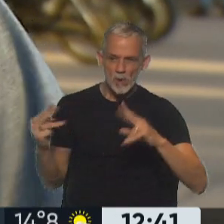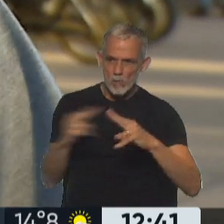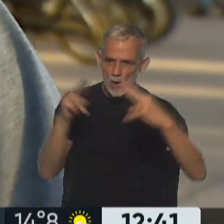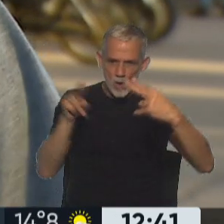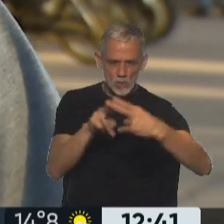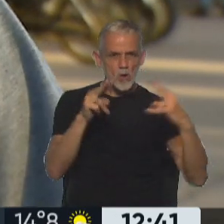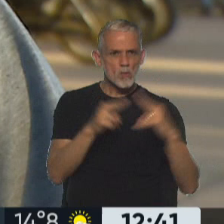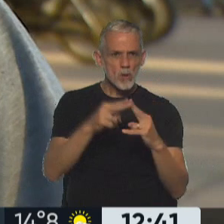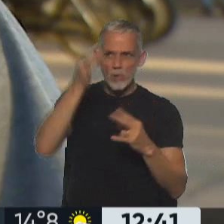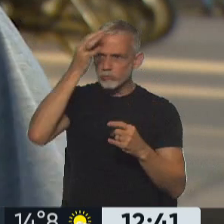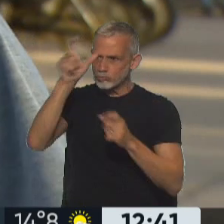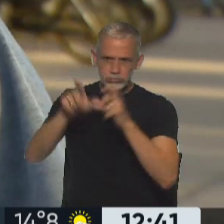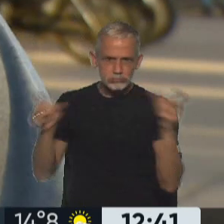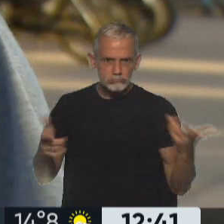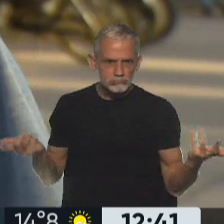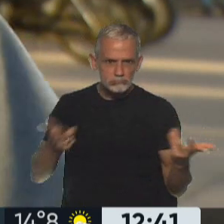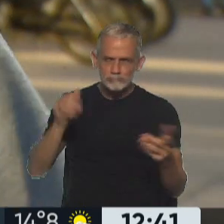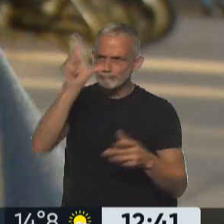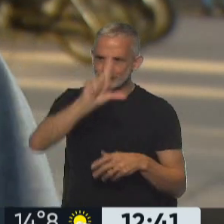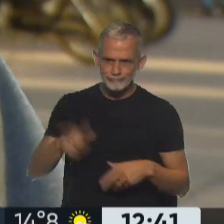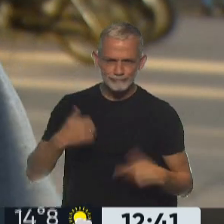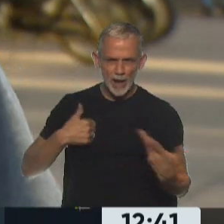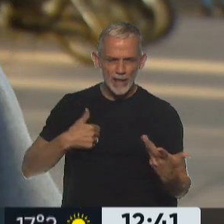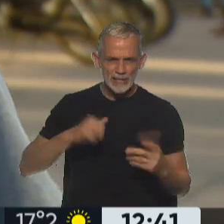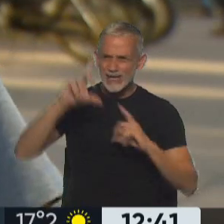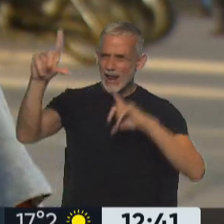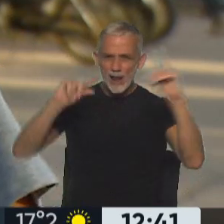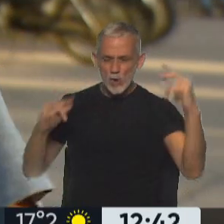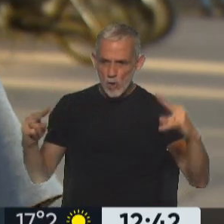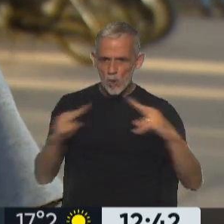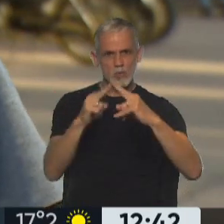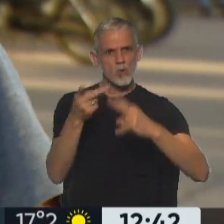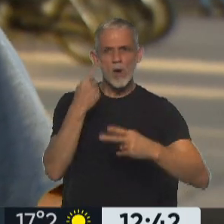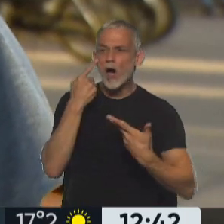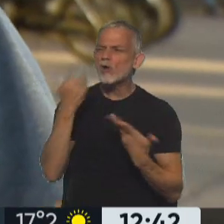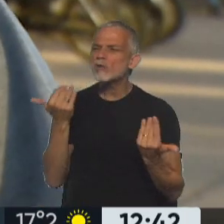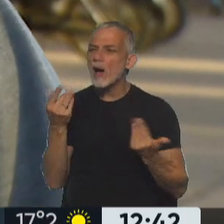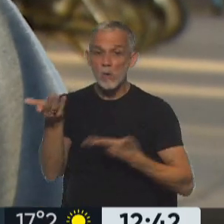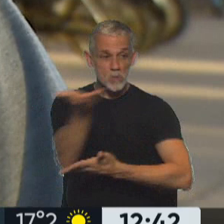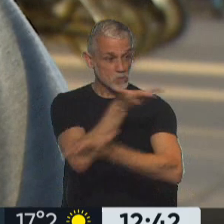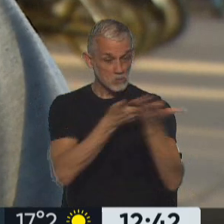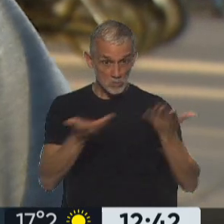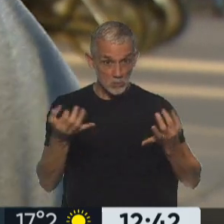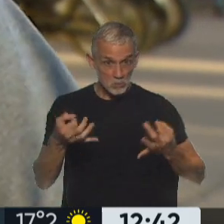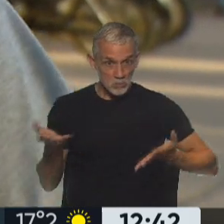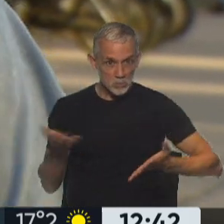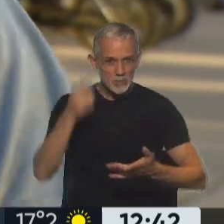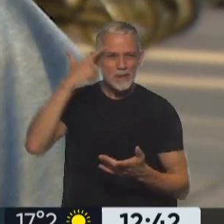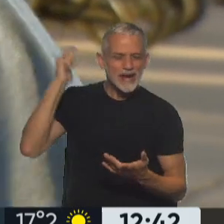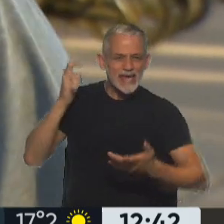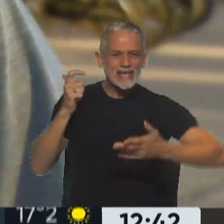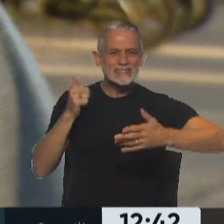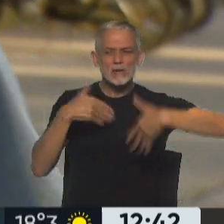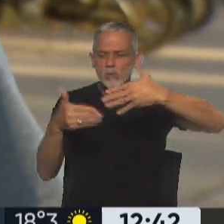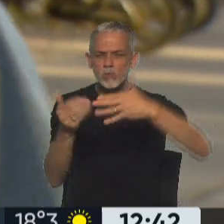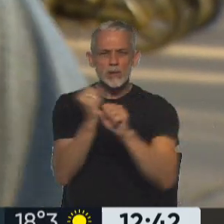encontrarnos artistas de muchas latitudes de la Argentina, poder conocer, intercambiar también experiencias,